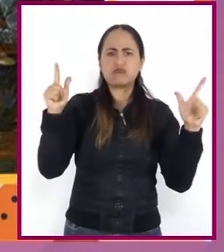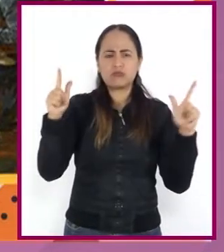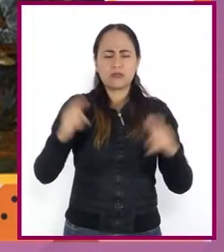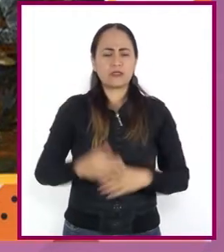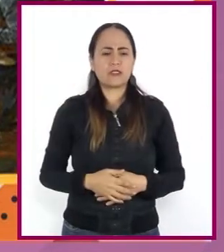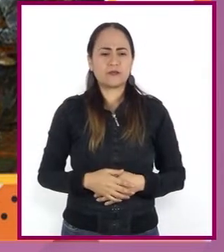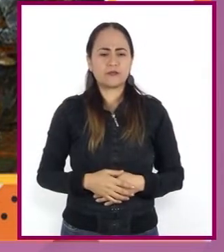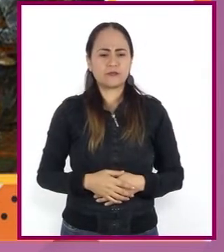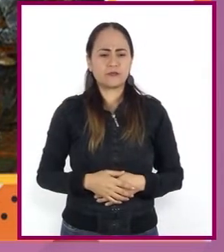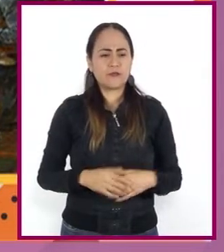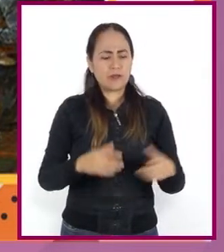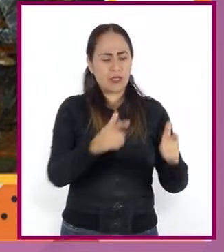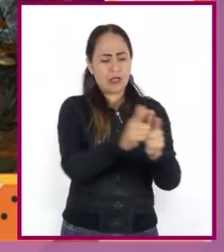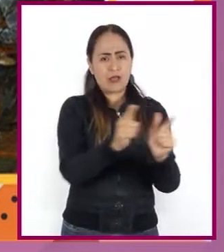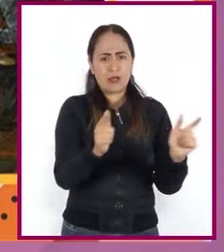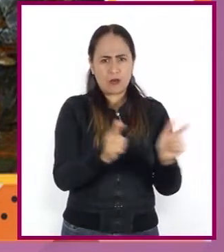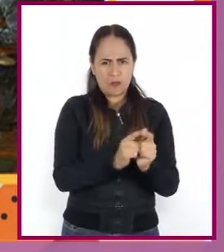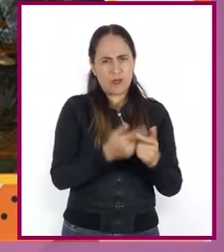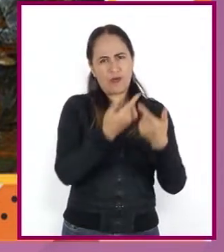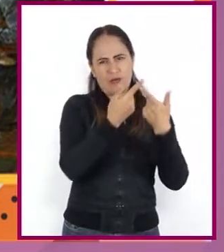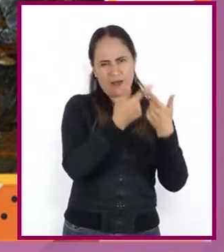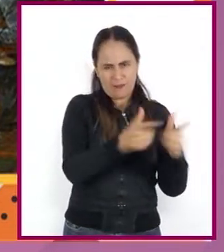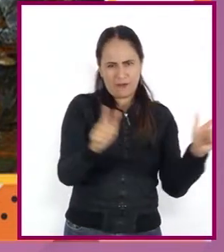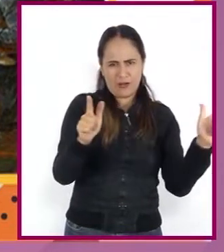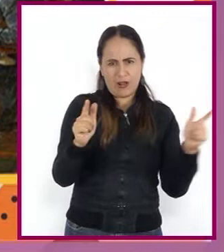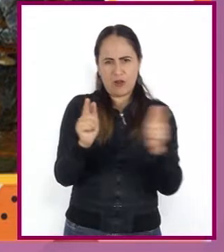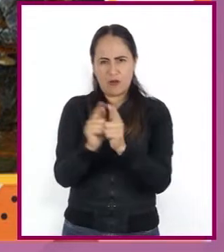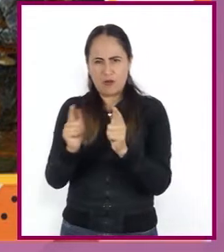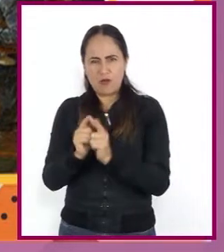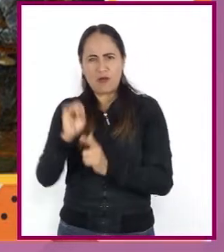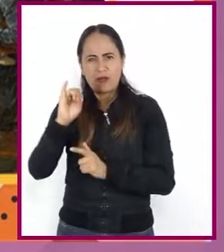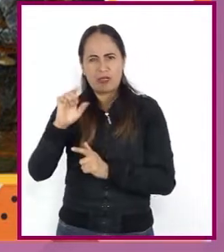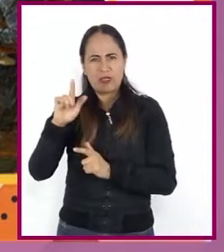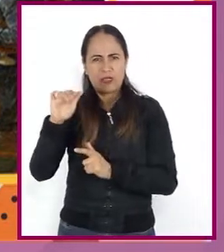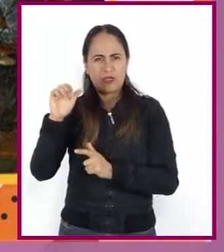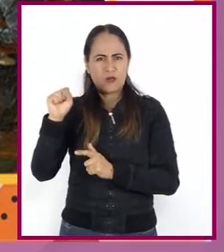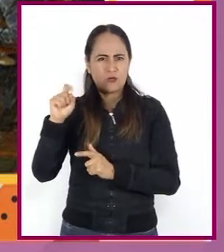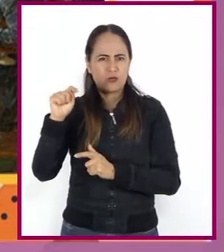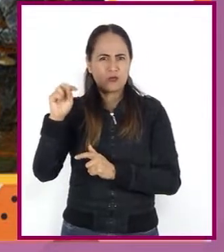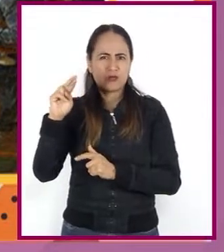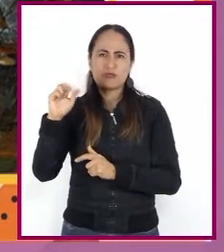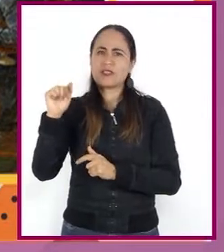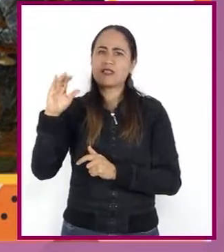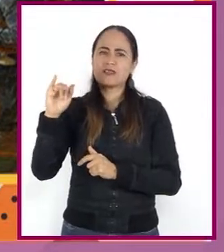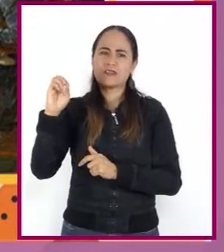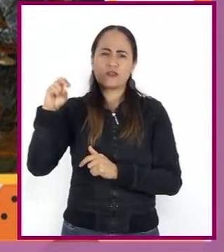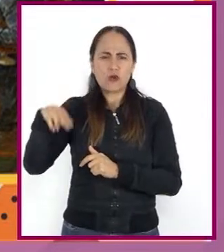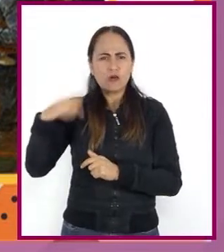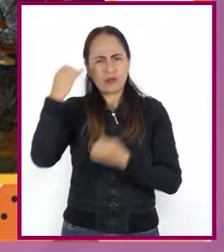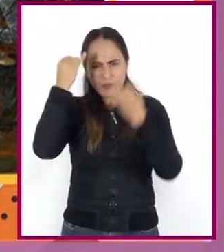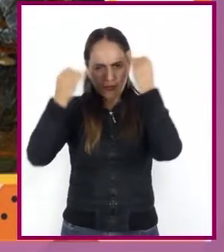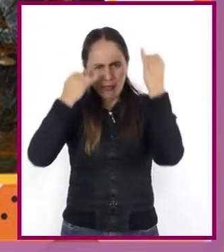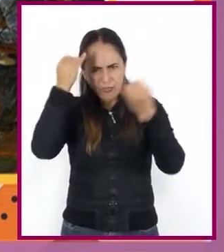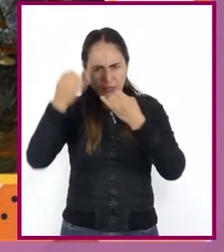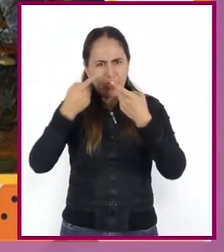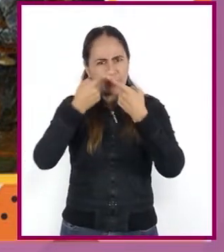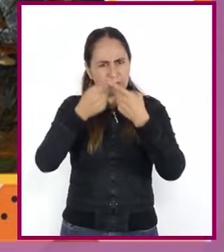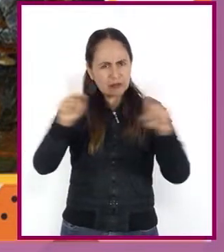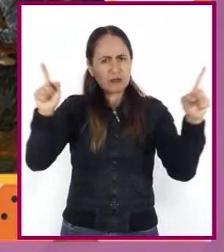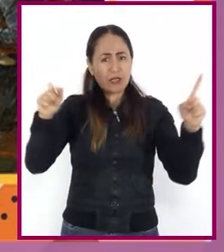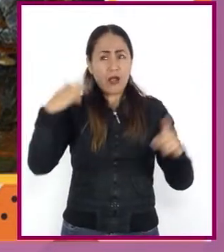Tanto el liberalismo como la Ilustración fueron corrientes ideológicas contrarias al